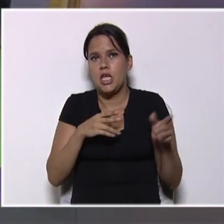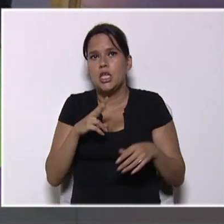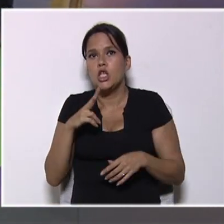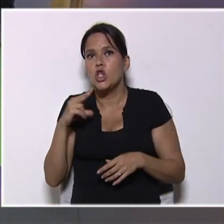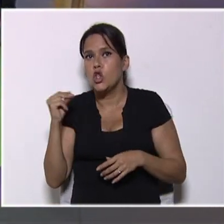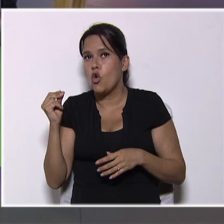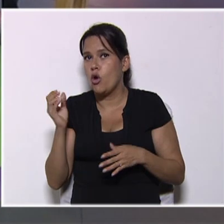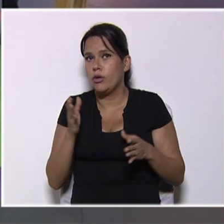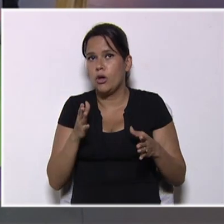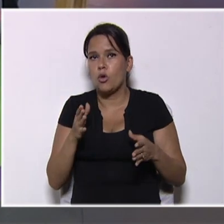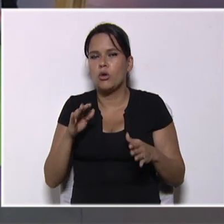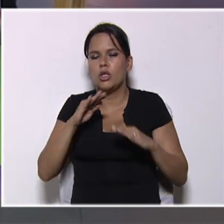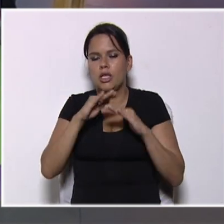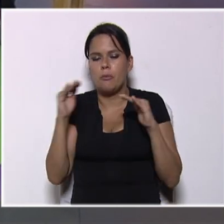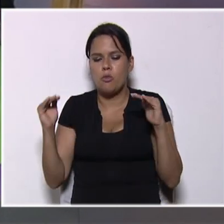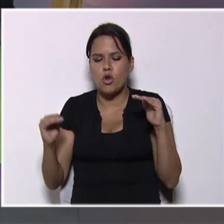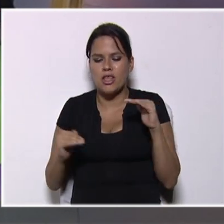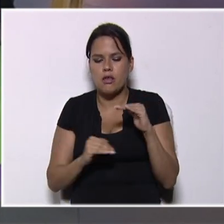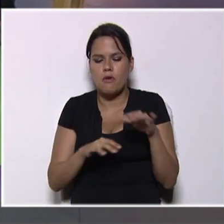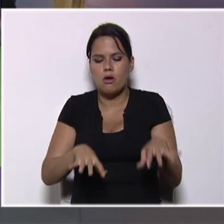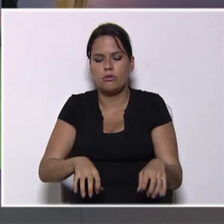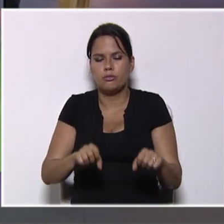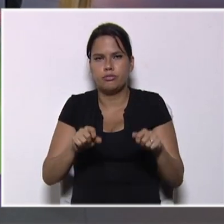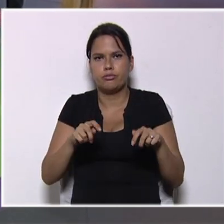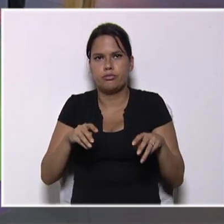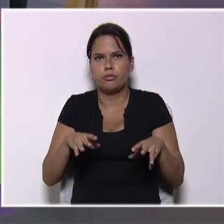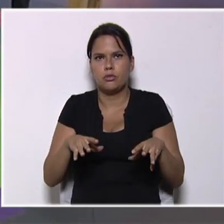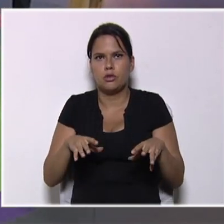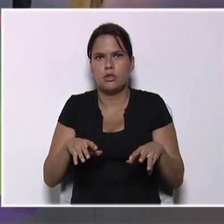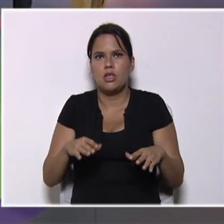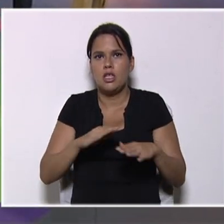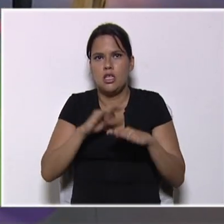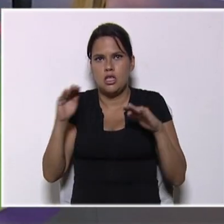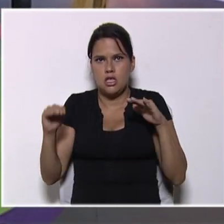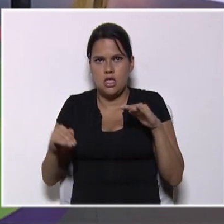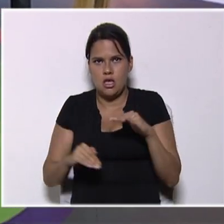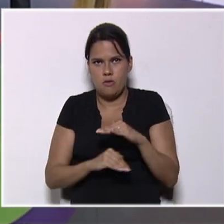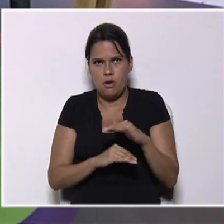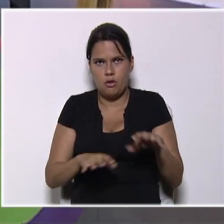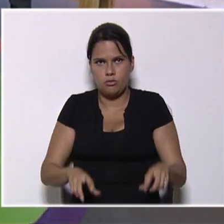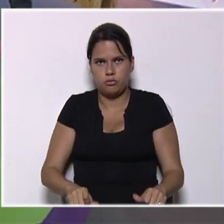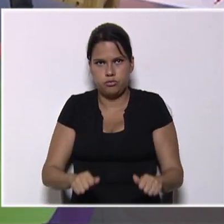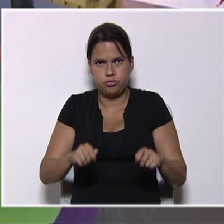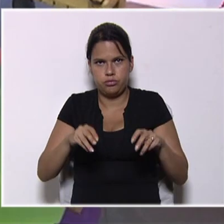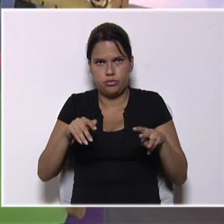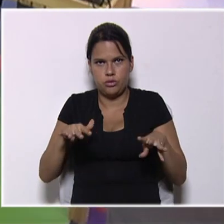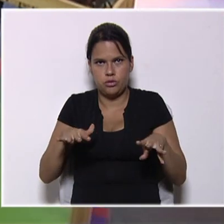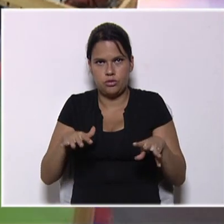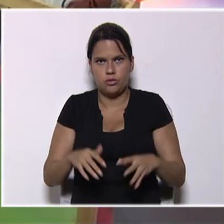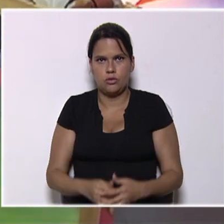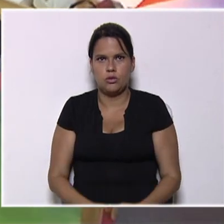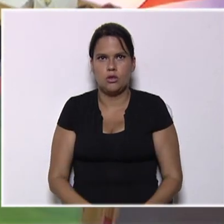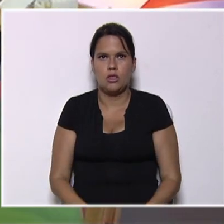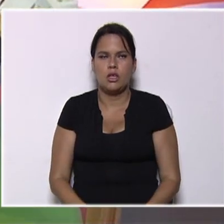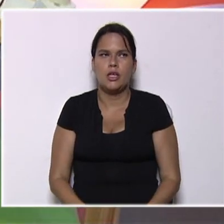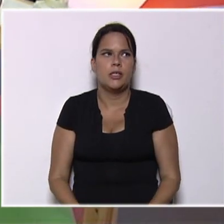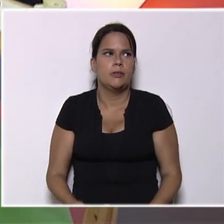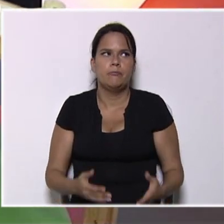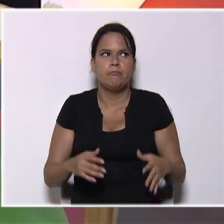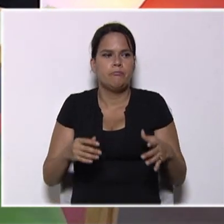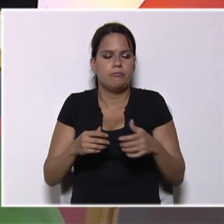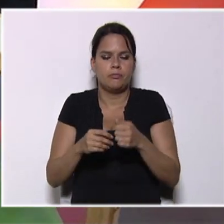cuando está por debajo de la tierra, cuando entierran todo debajo, todo lo que son algunos materiales en depósitos,